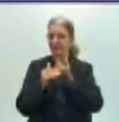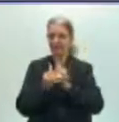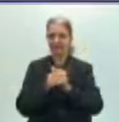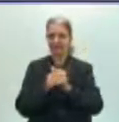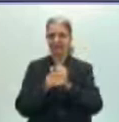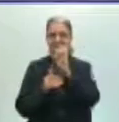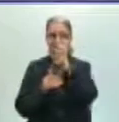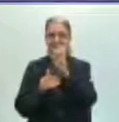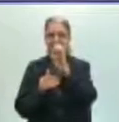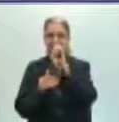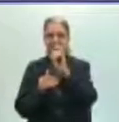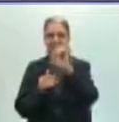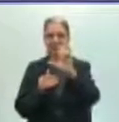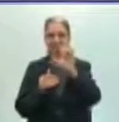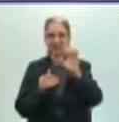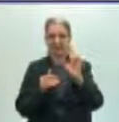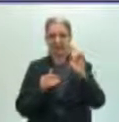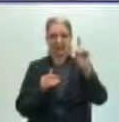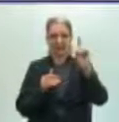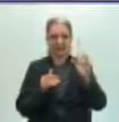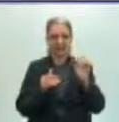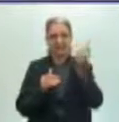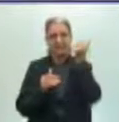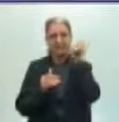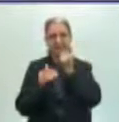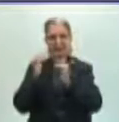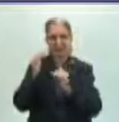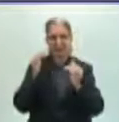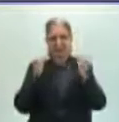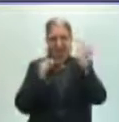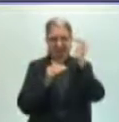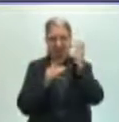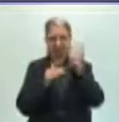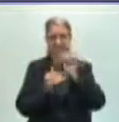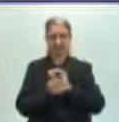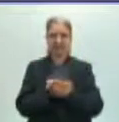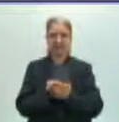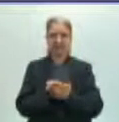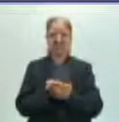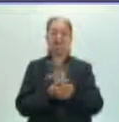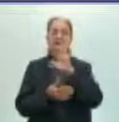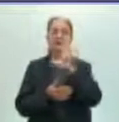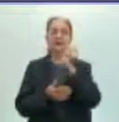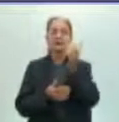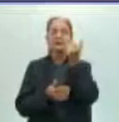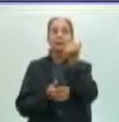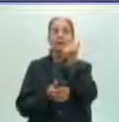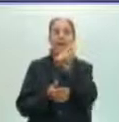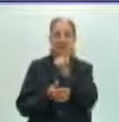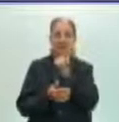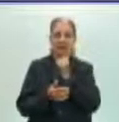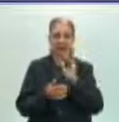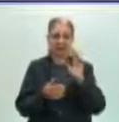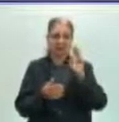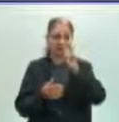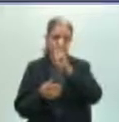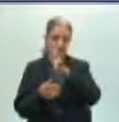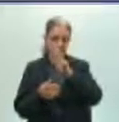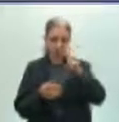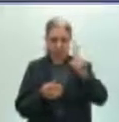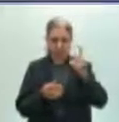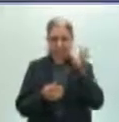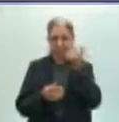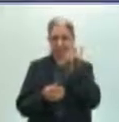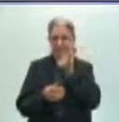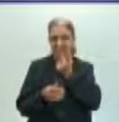jonrón, entonces el equipo Industriales batió 5 más. Le adicionamos 5 a 31 y